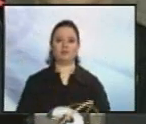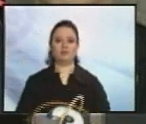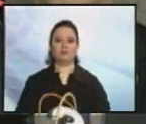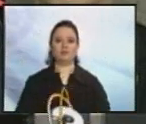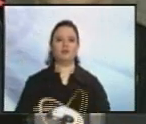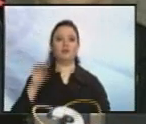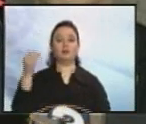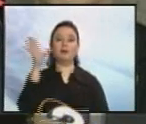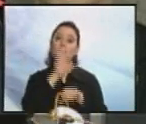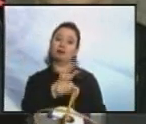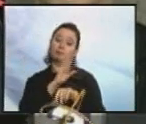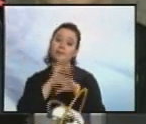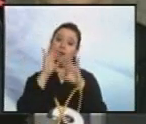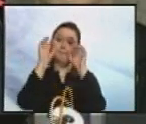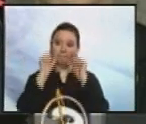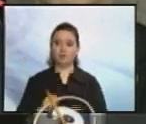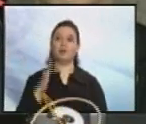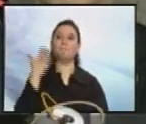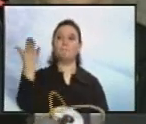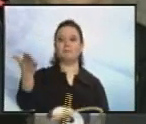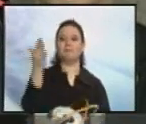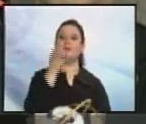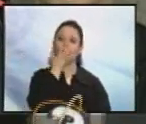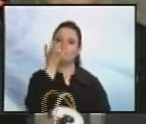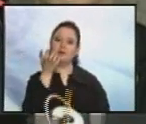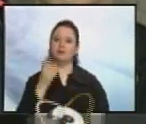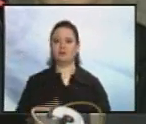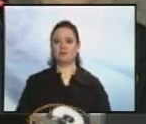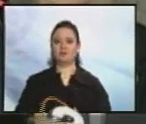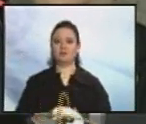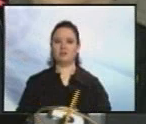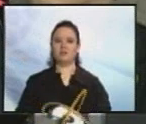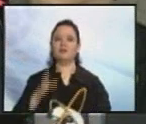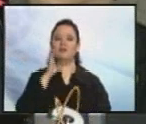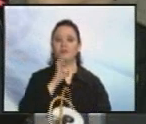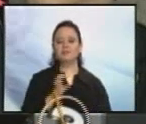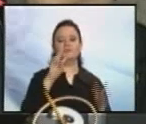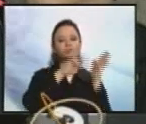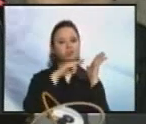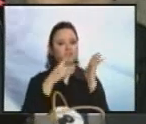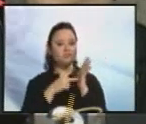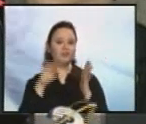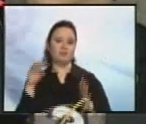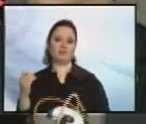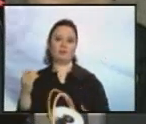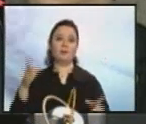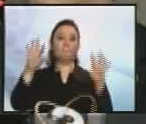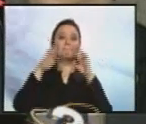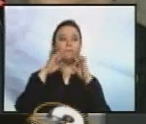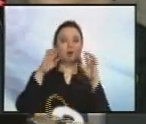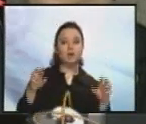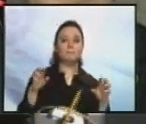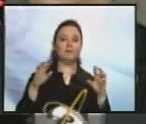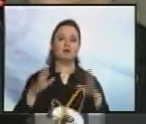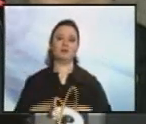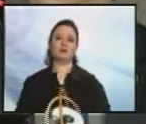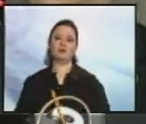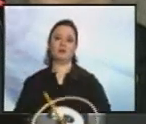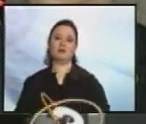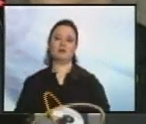pan. Eso dijo de Nevi. Esto es que se proclama